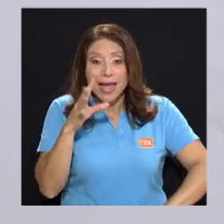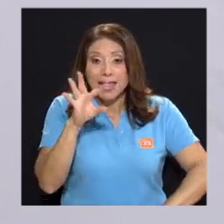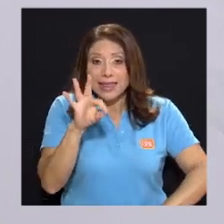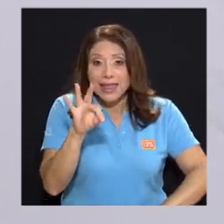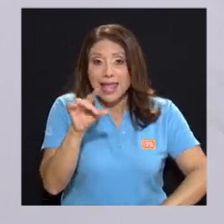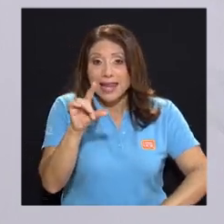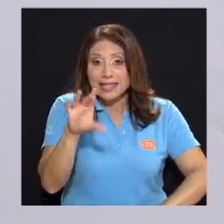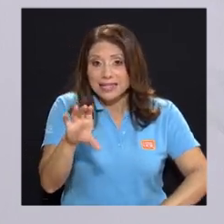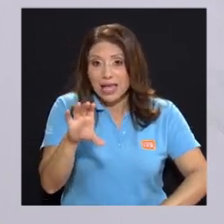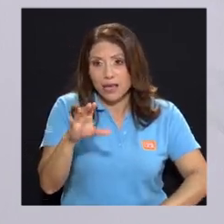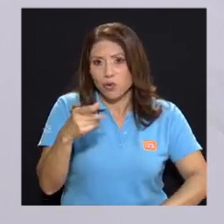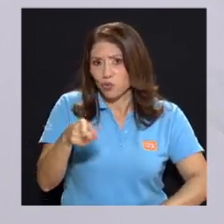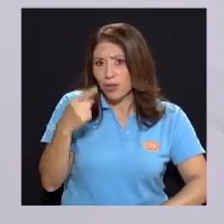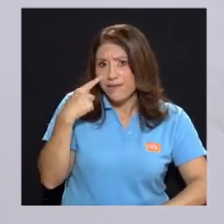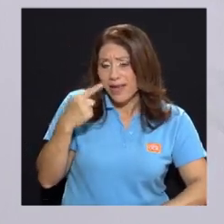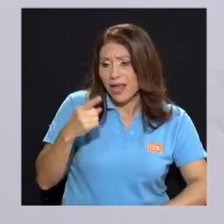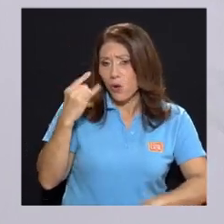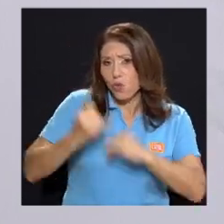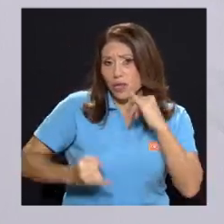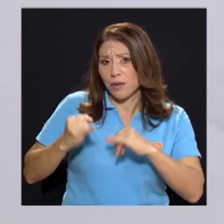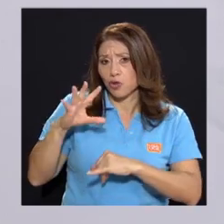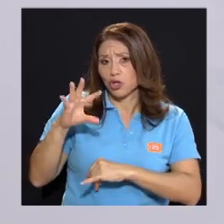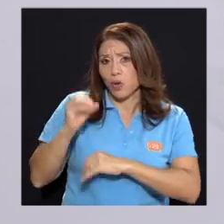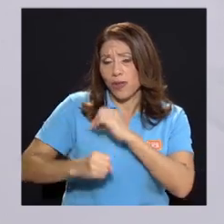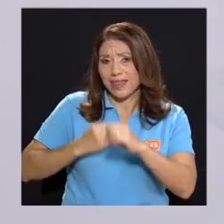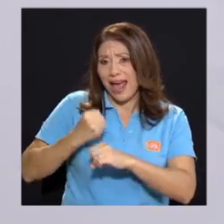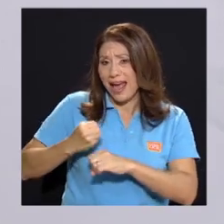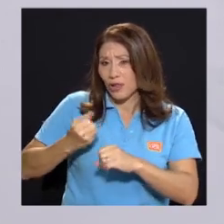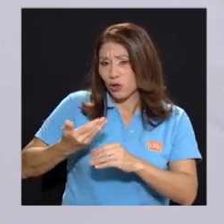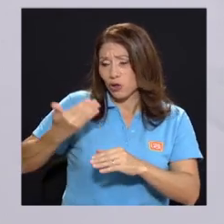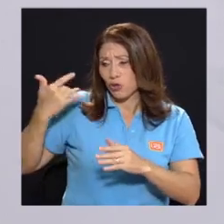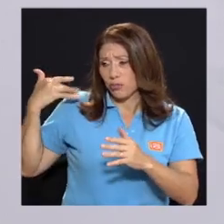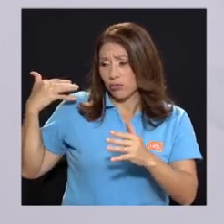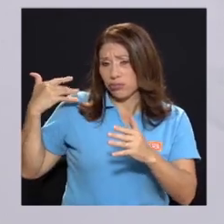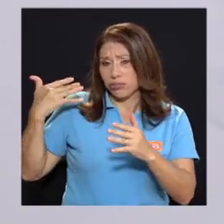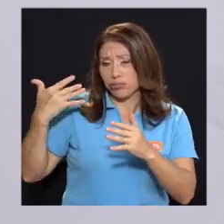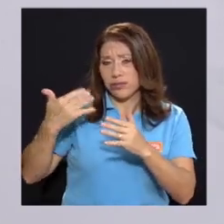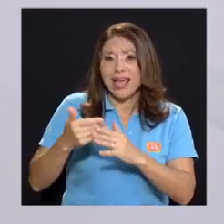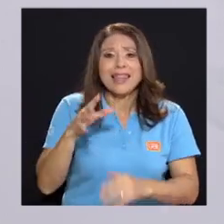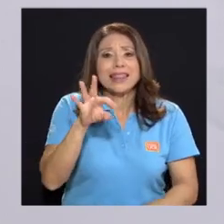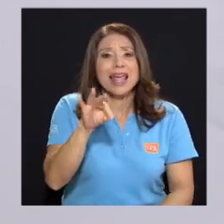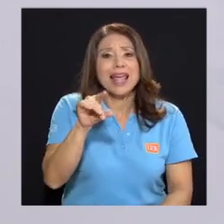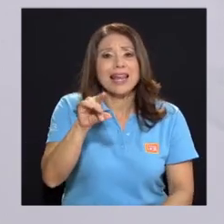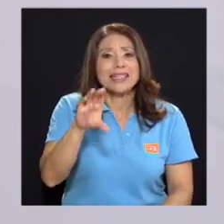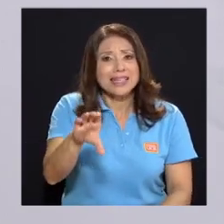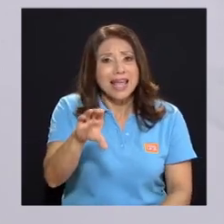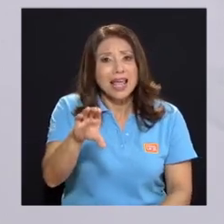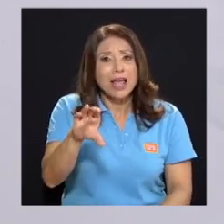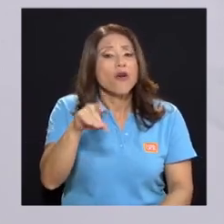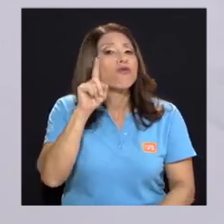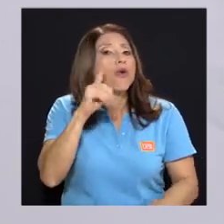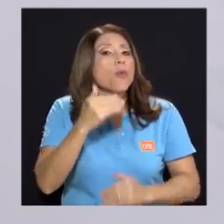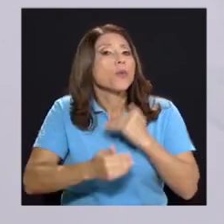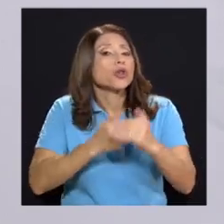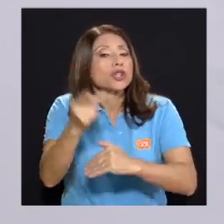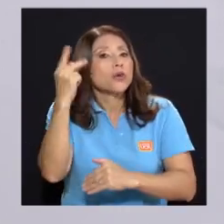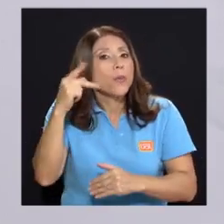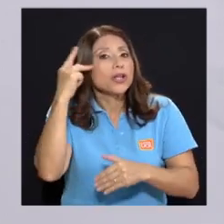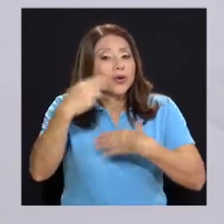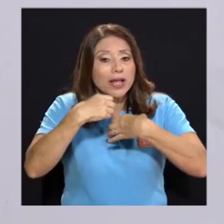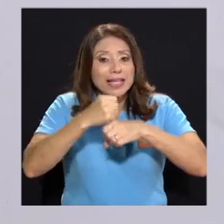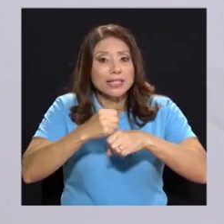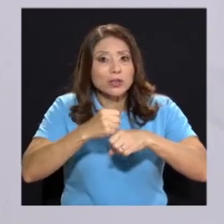último 50 años fue el el proceso político más polarizador que la sociedad costarricense ha